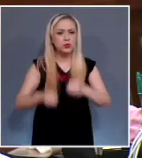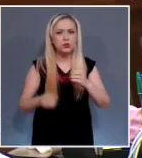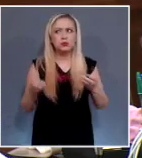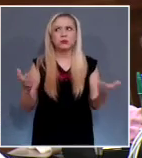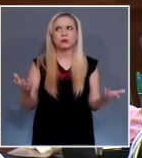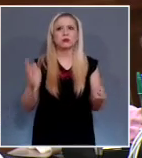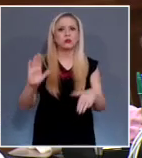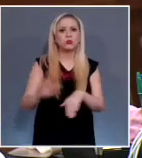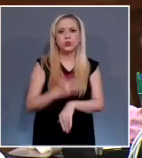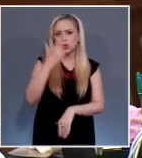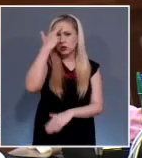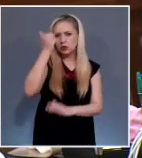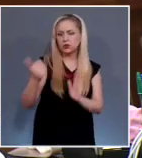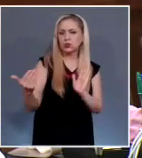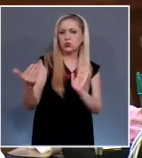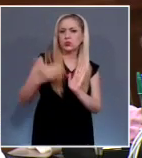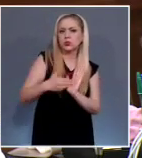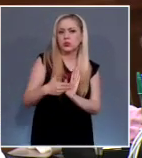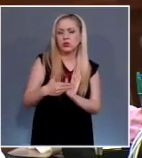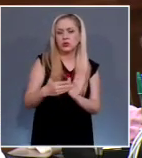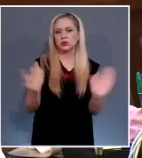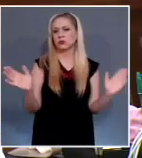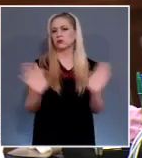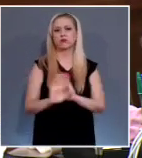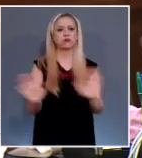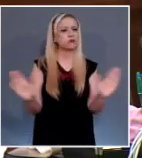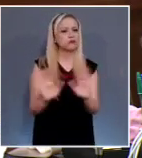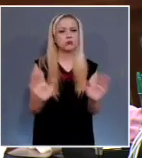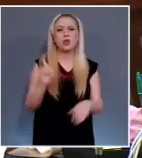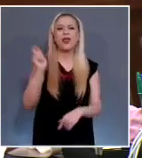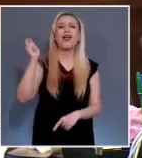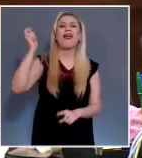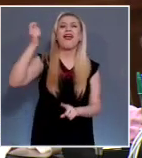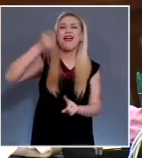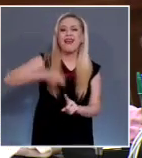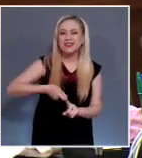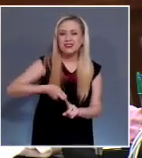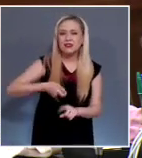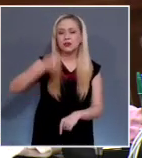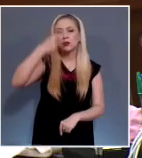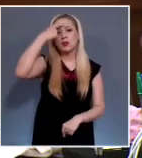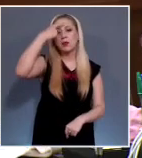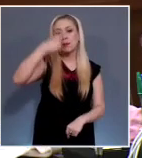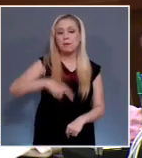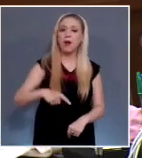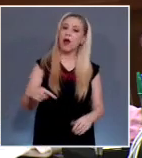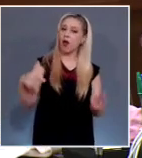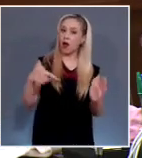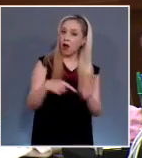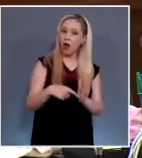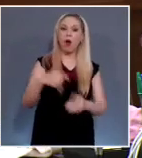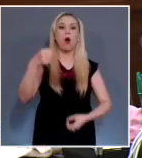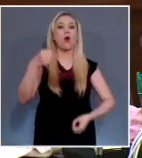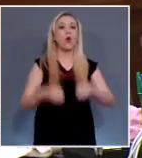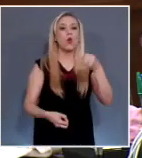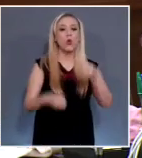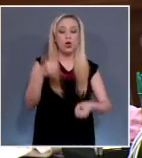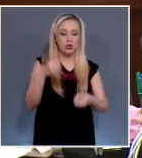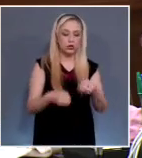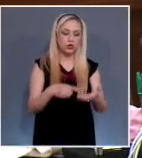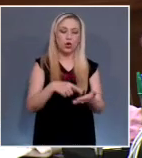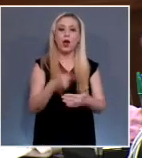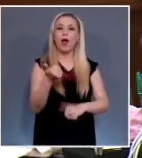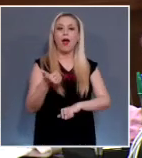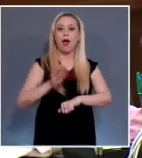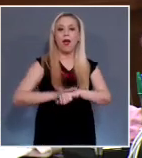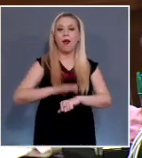como medida de apremio, sino que se refiere a la procedencia del juicio contencioso administrativo en contra de